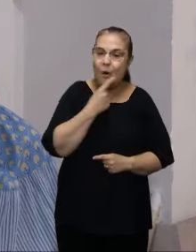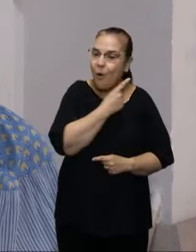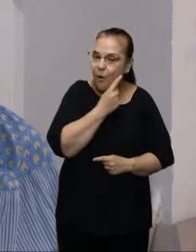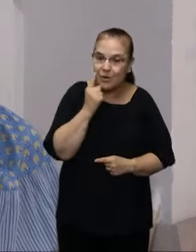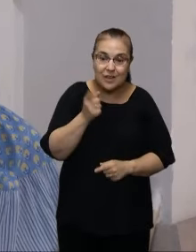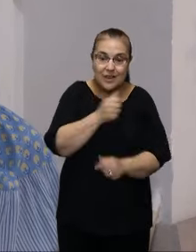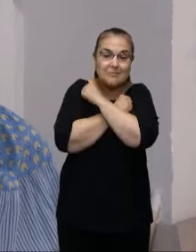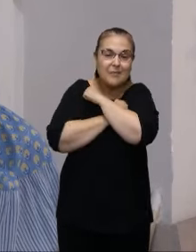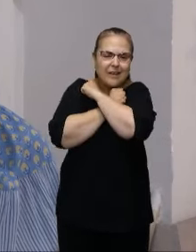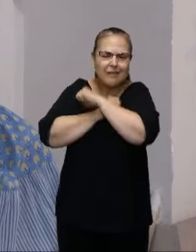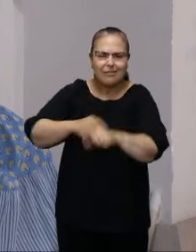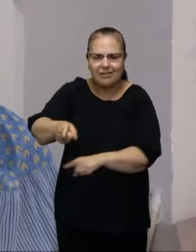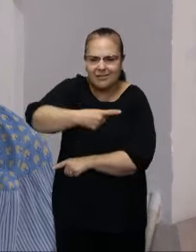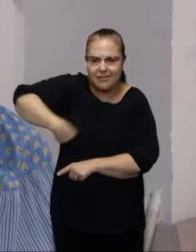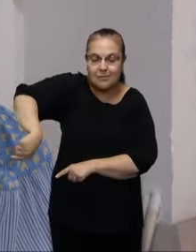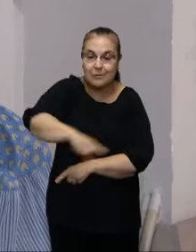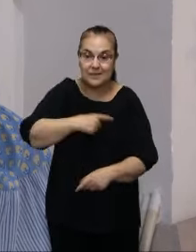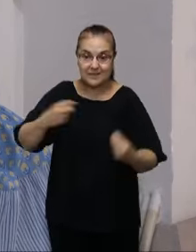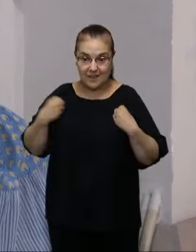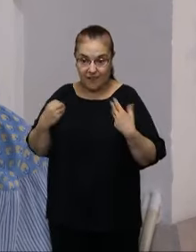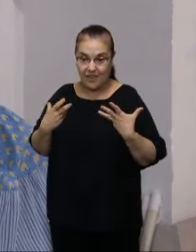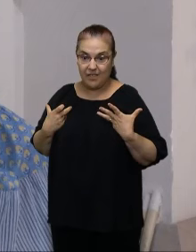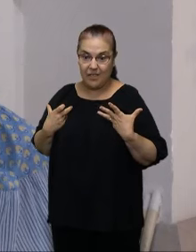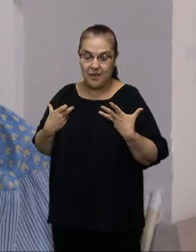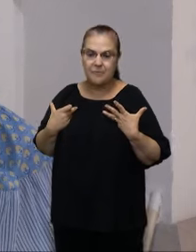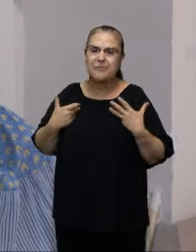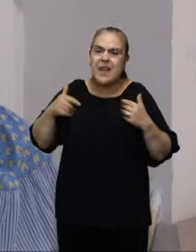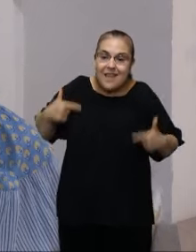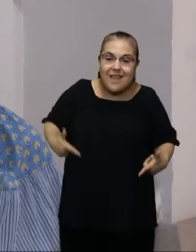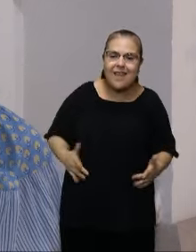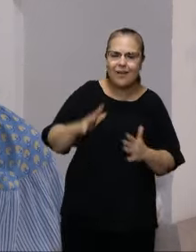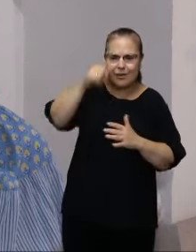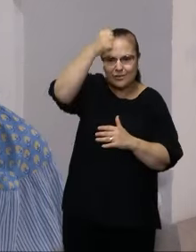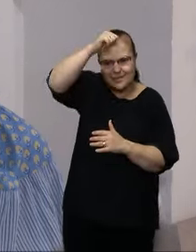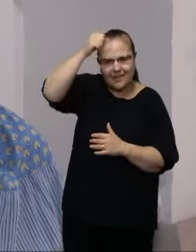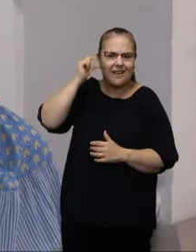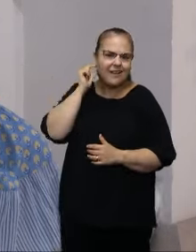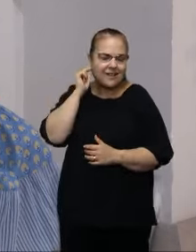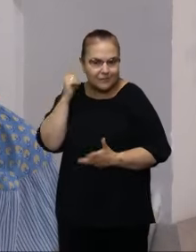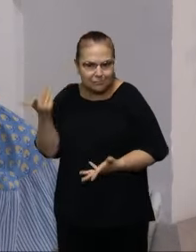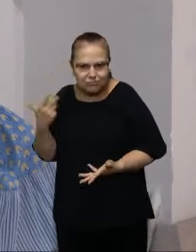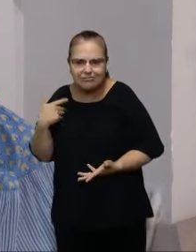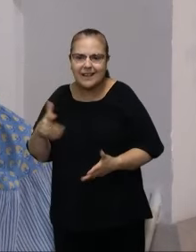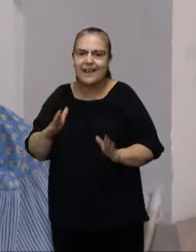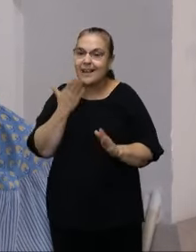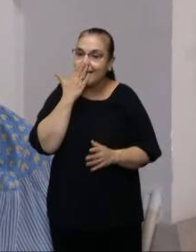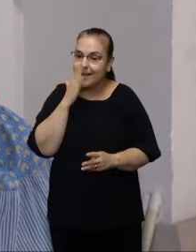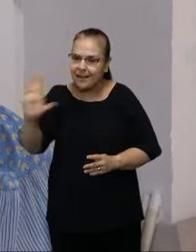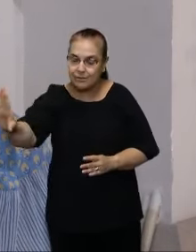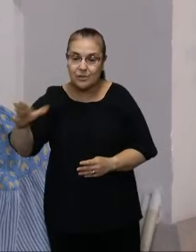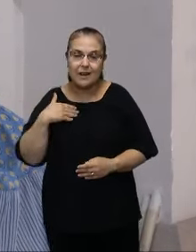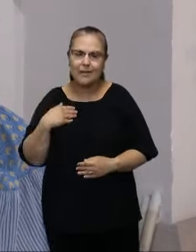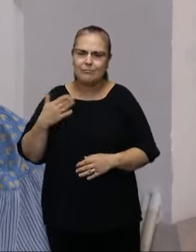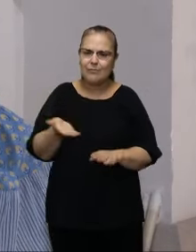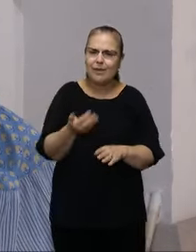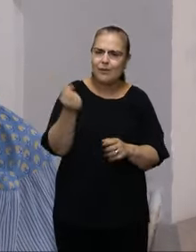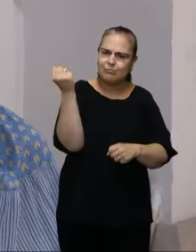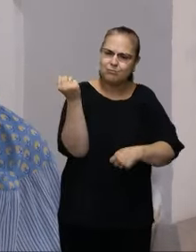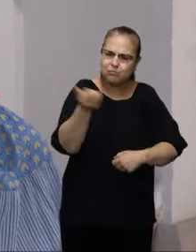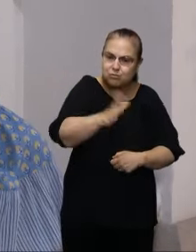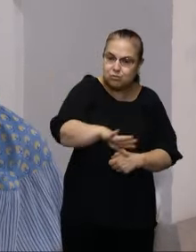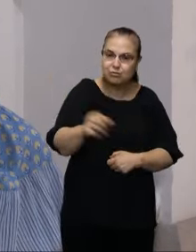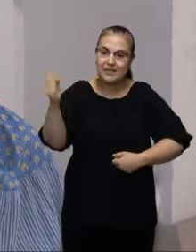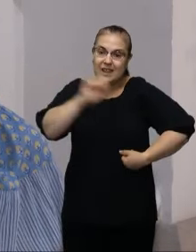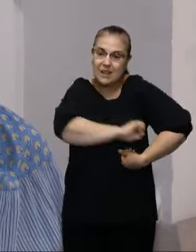vida. Los hijos e hijas que dejasteis en Jerusalén caerán a espada.